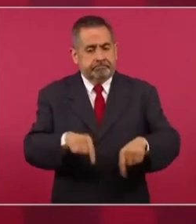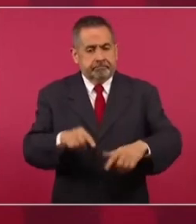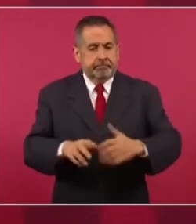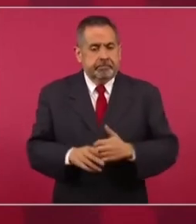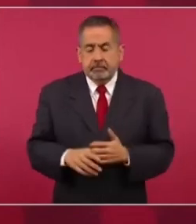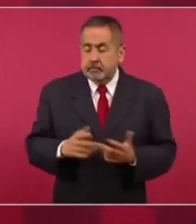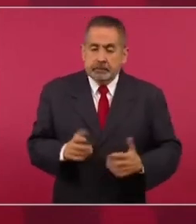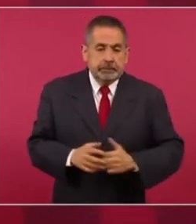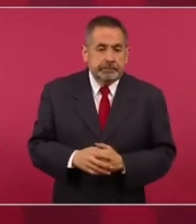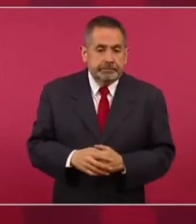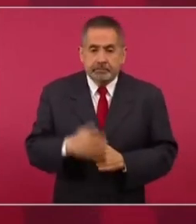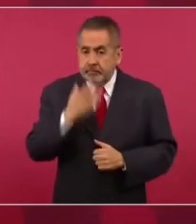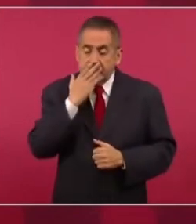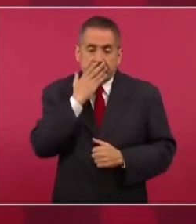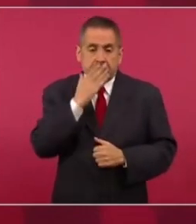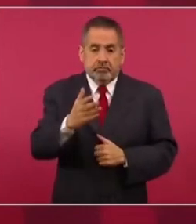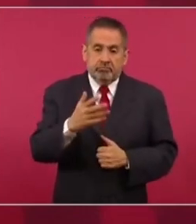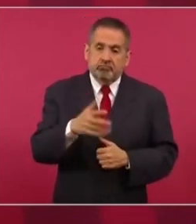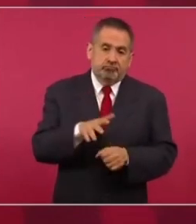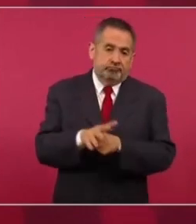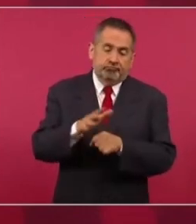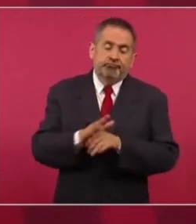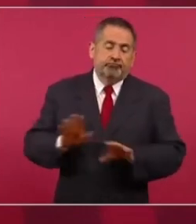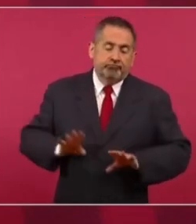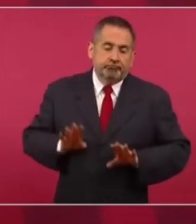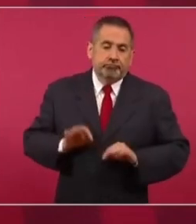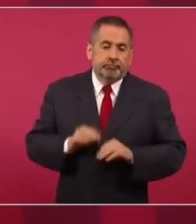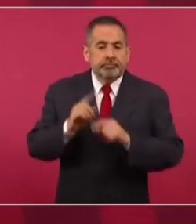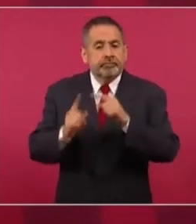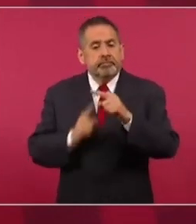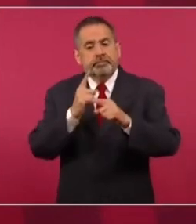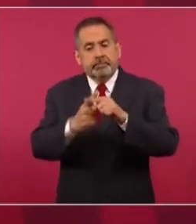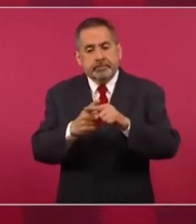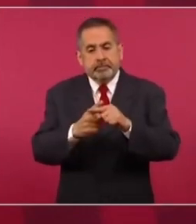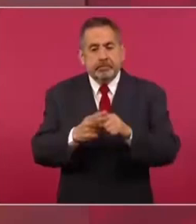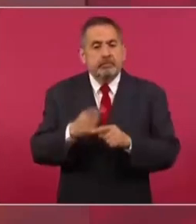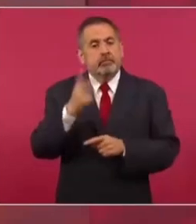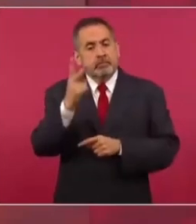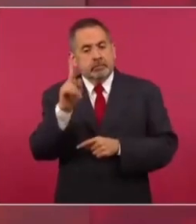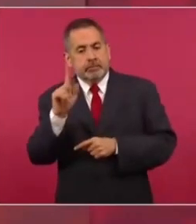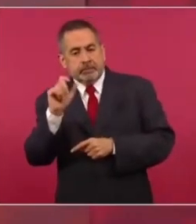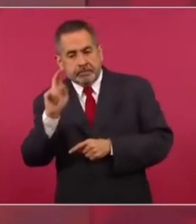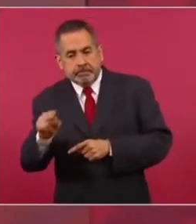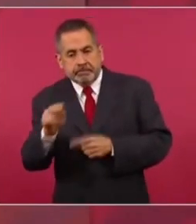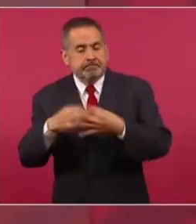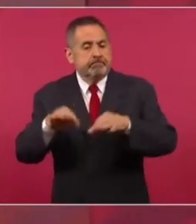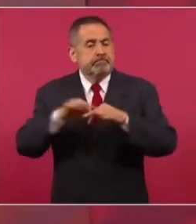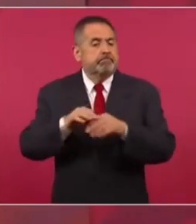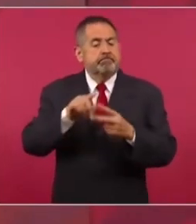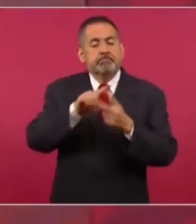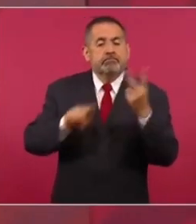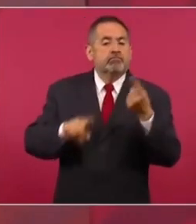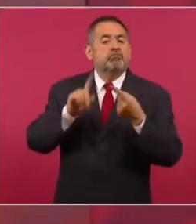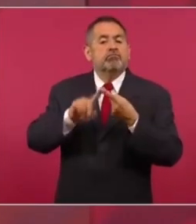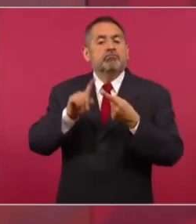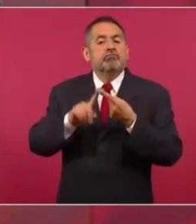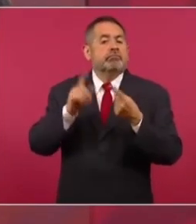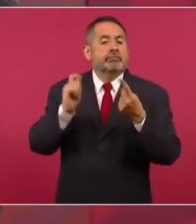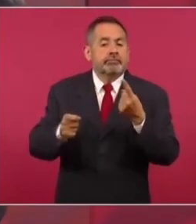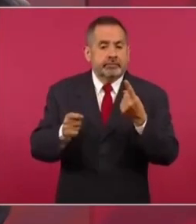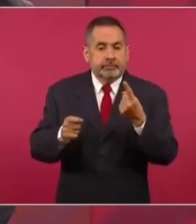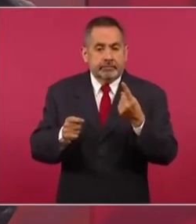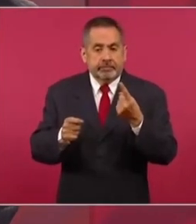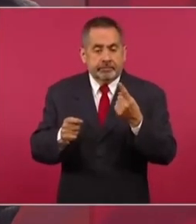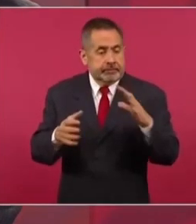Y esto es bastante favorable. Más dos planes también importantes. Uno que tiene que ver con